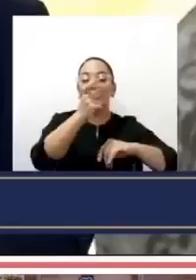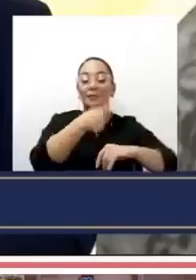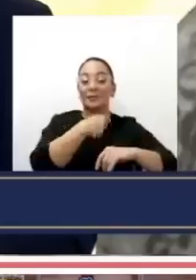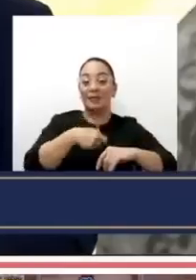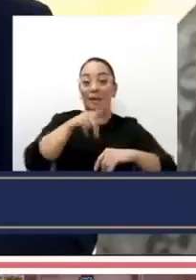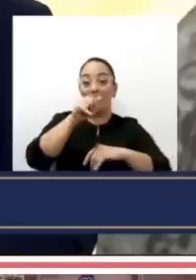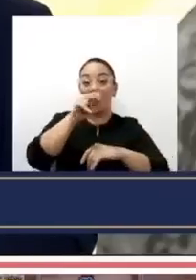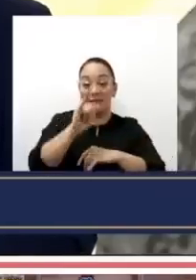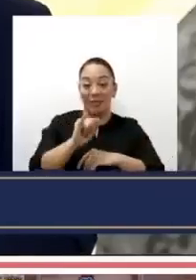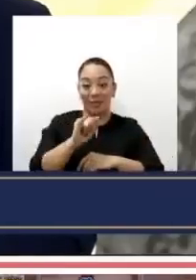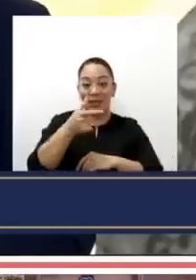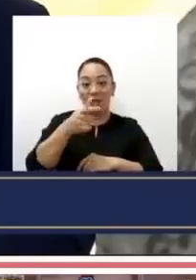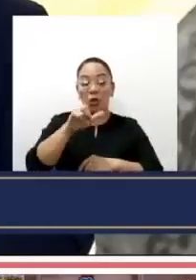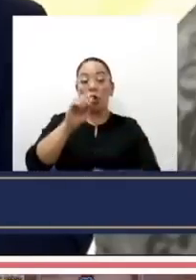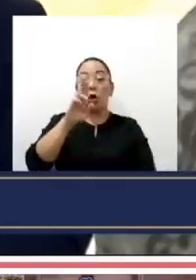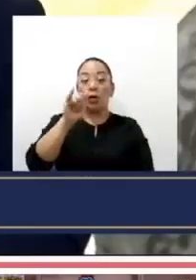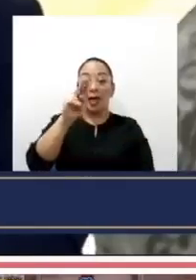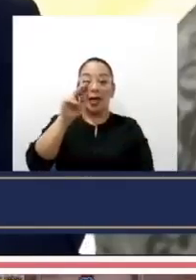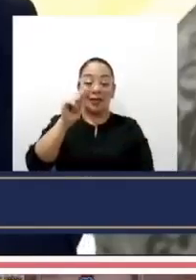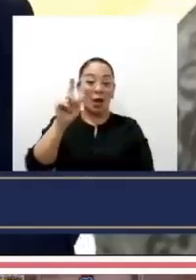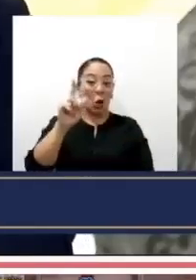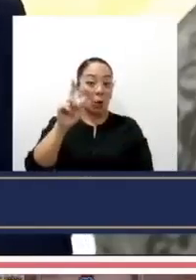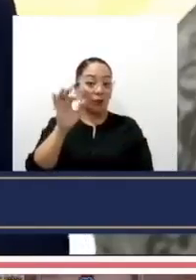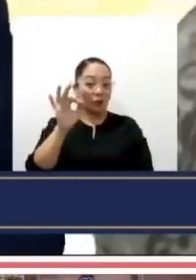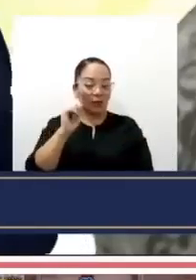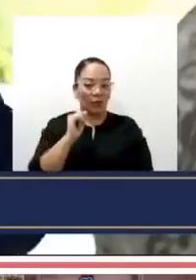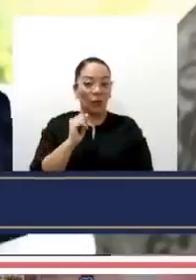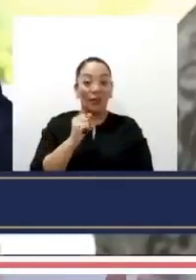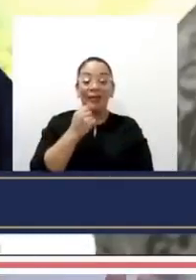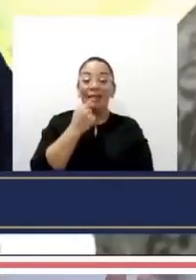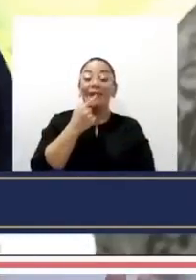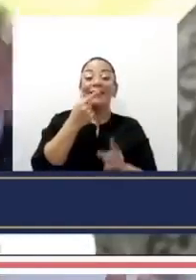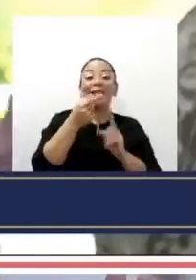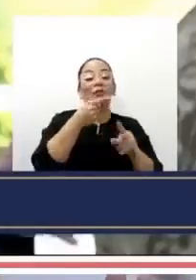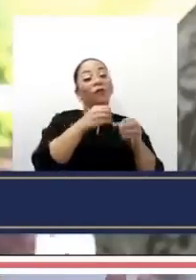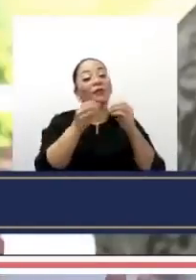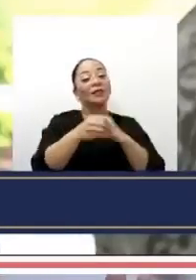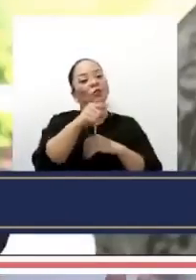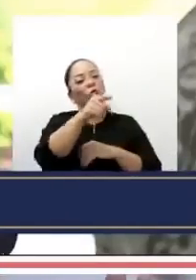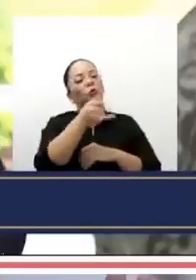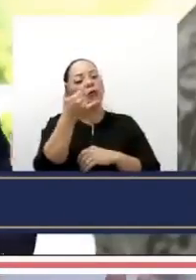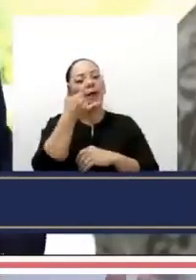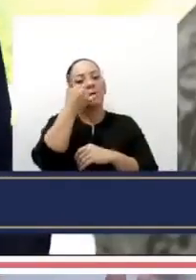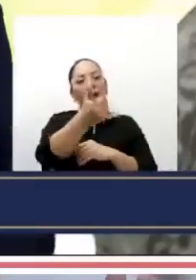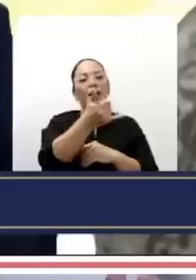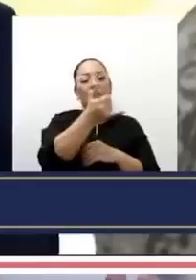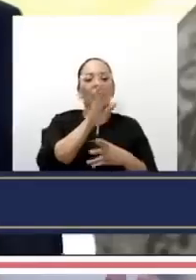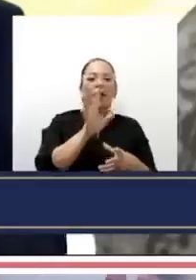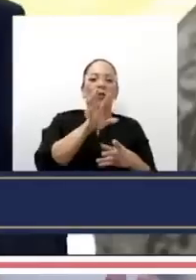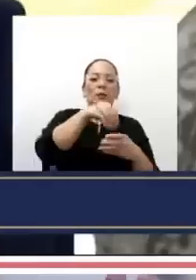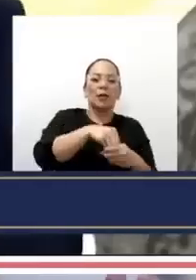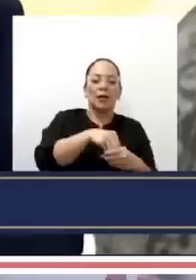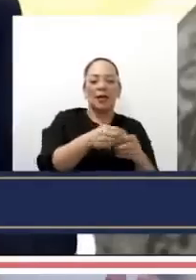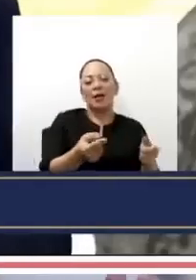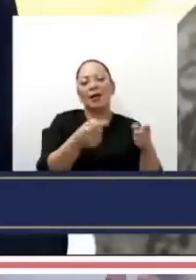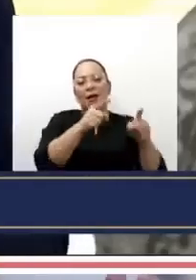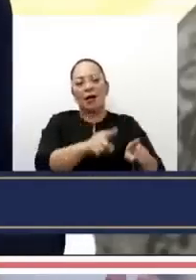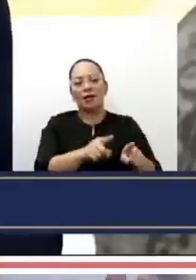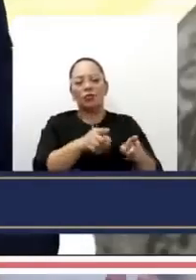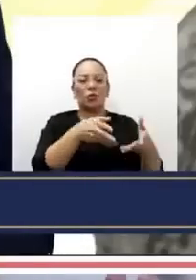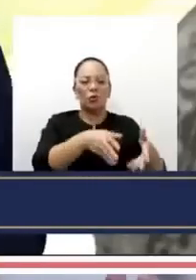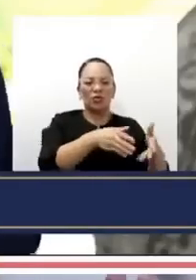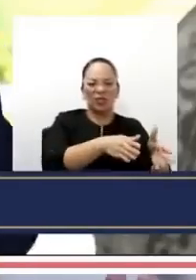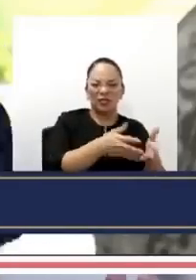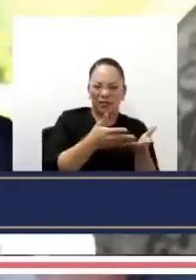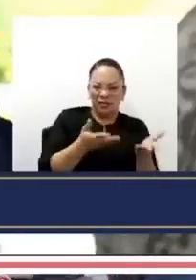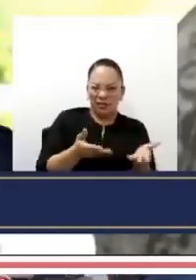PANI, doña Gloriana López Fuscaldo, dice que del despacho suyo llamaron para que se entrometiera en el caso de los hijos, y